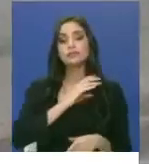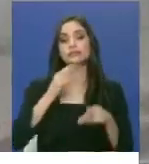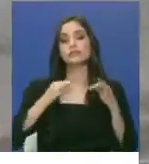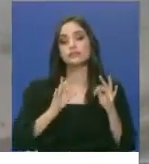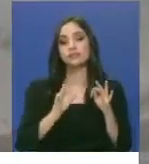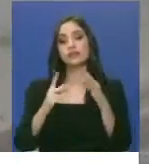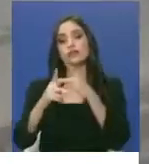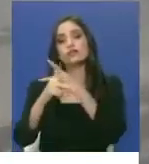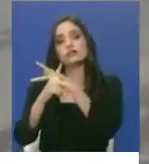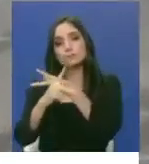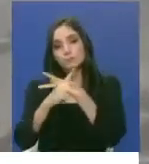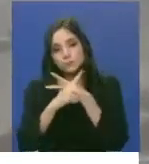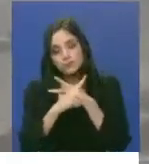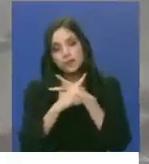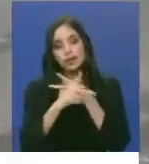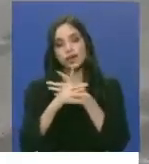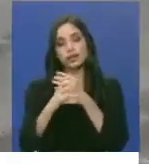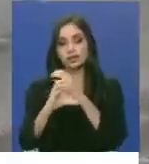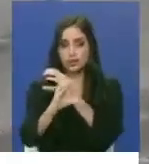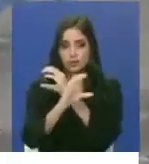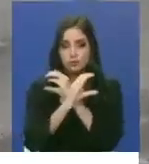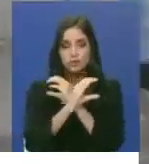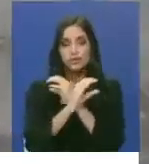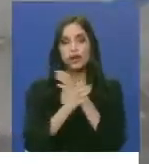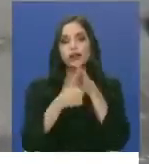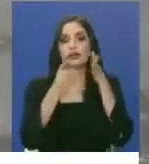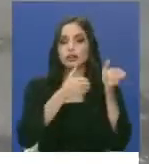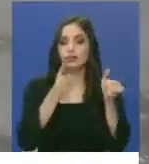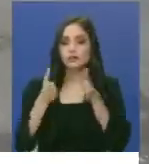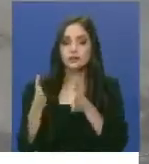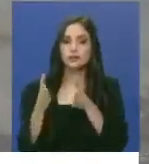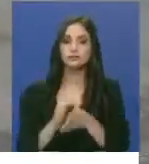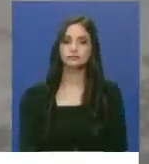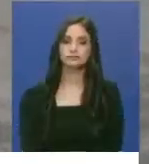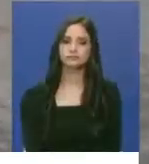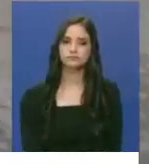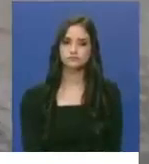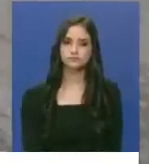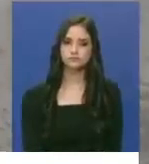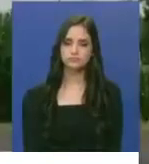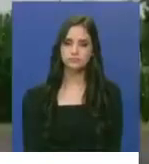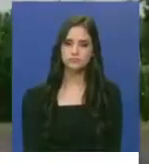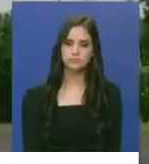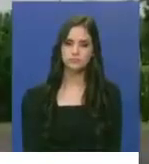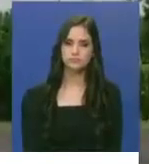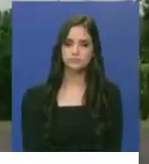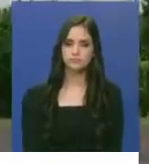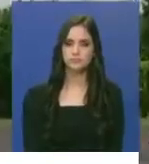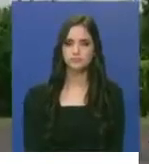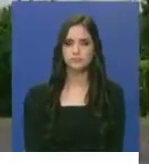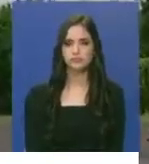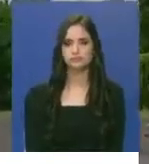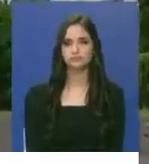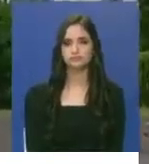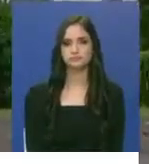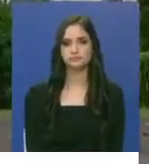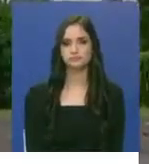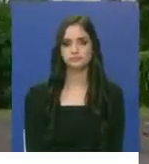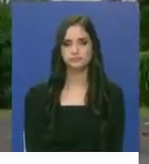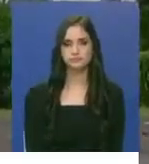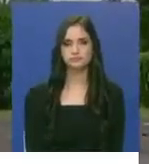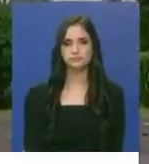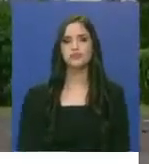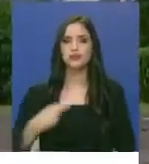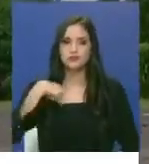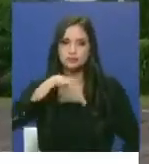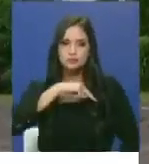lugar para tratar de mantener el orden, de mantener el control en medio de todo este caos que se ha desarrollado. Nosotros les vamos a